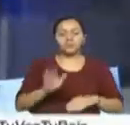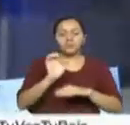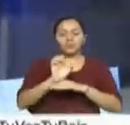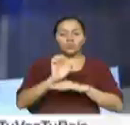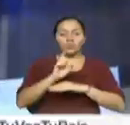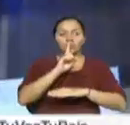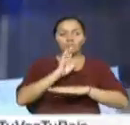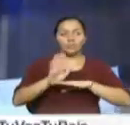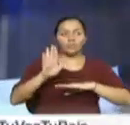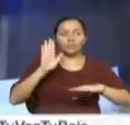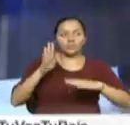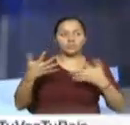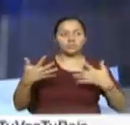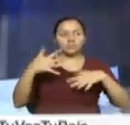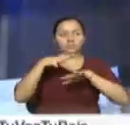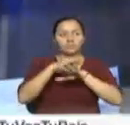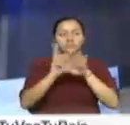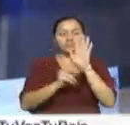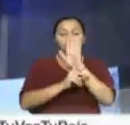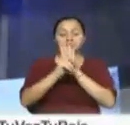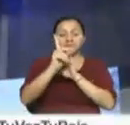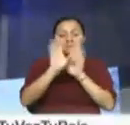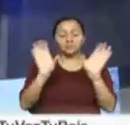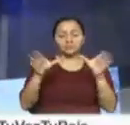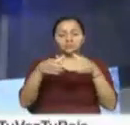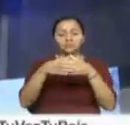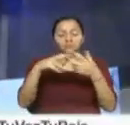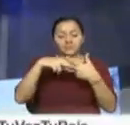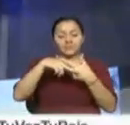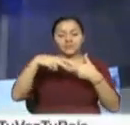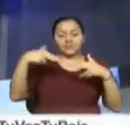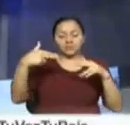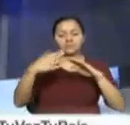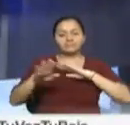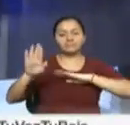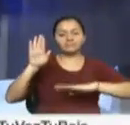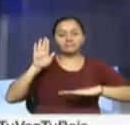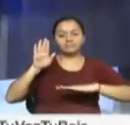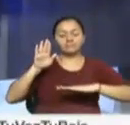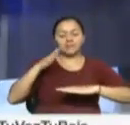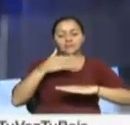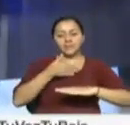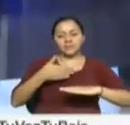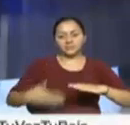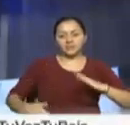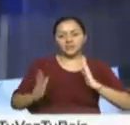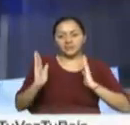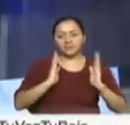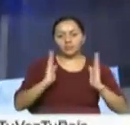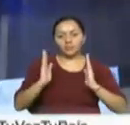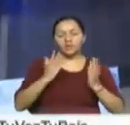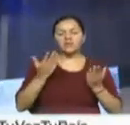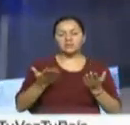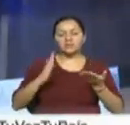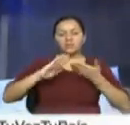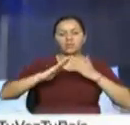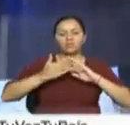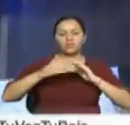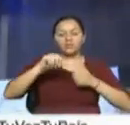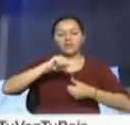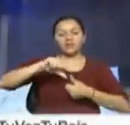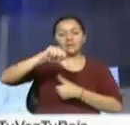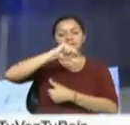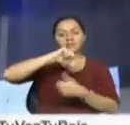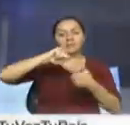la integración y el desarrollo de los pueblos y la región, asume la presidencia pro tempore de la CAN, la Comunidad Andina de